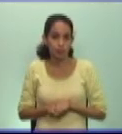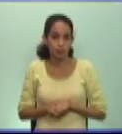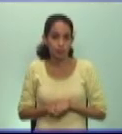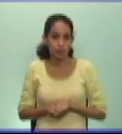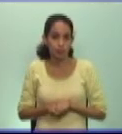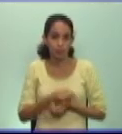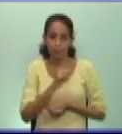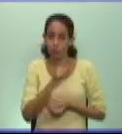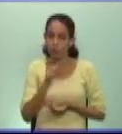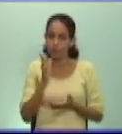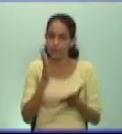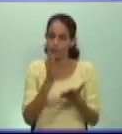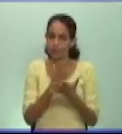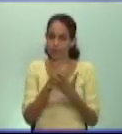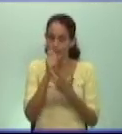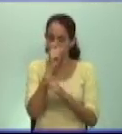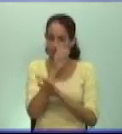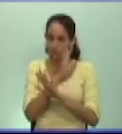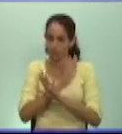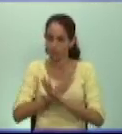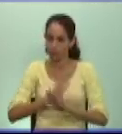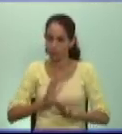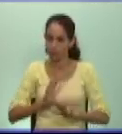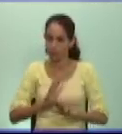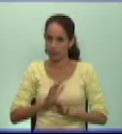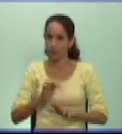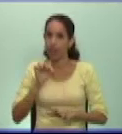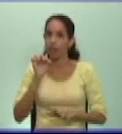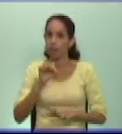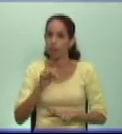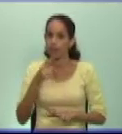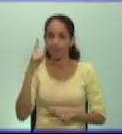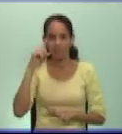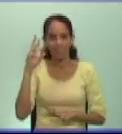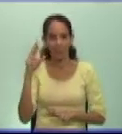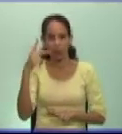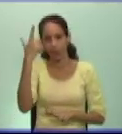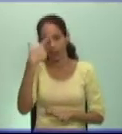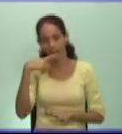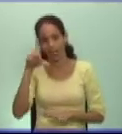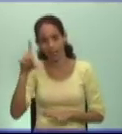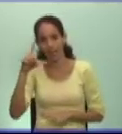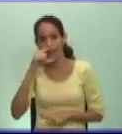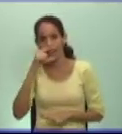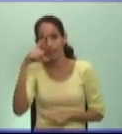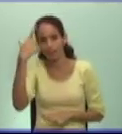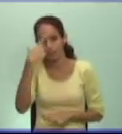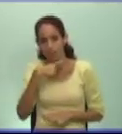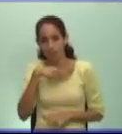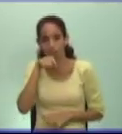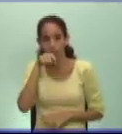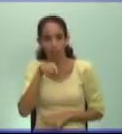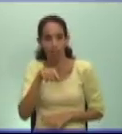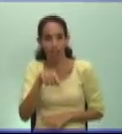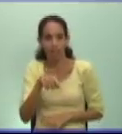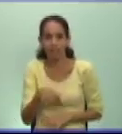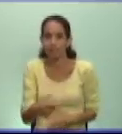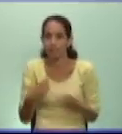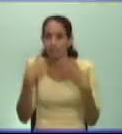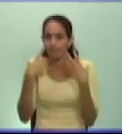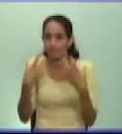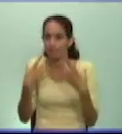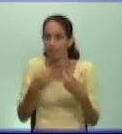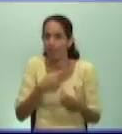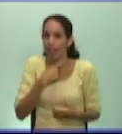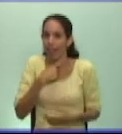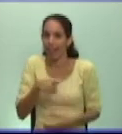la última clase hablamos de este gran hecho histórico, el ALBA, como ejemplo, como modelo clave de lo que era la